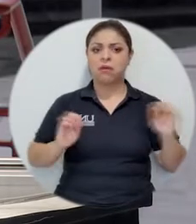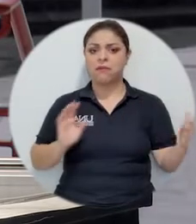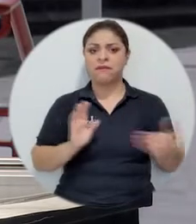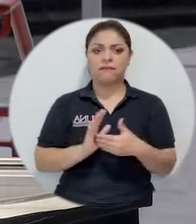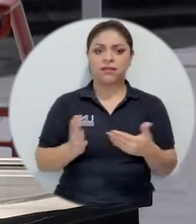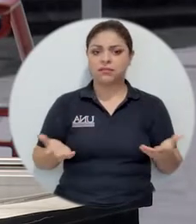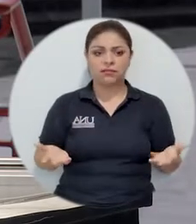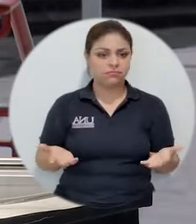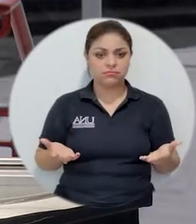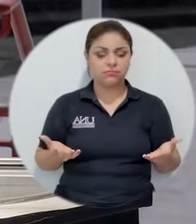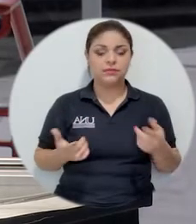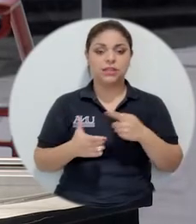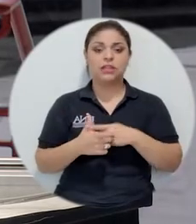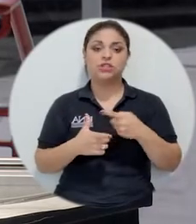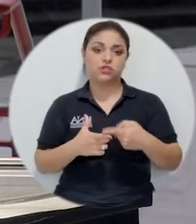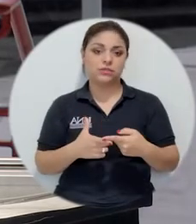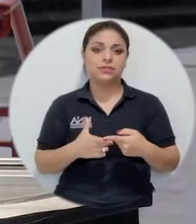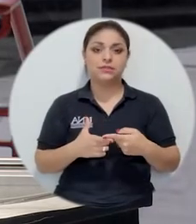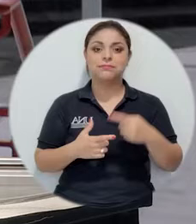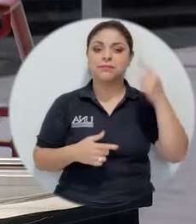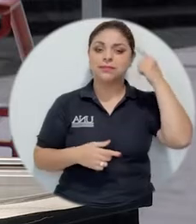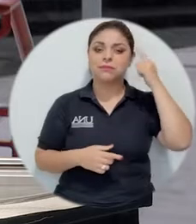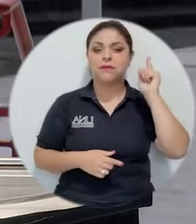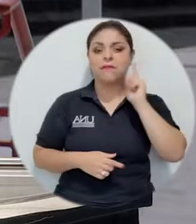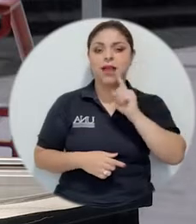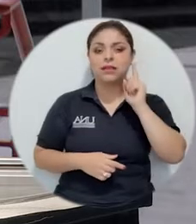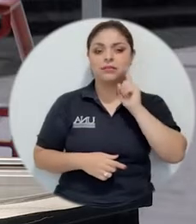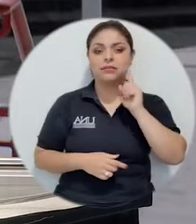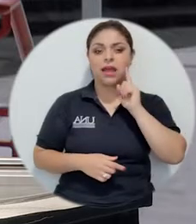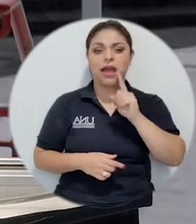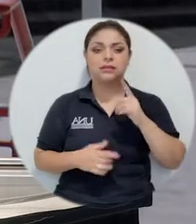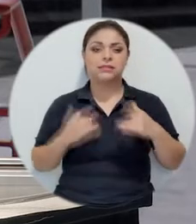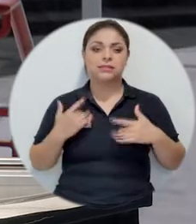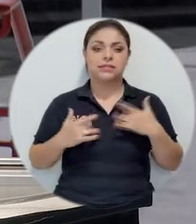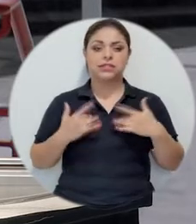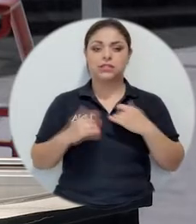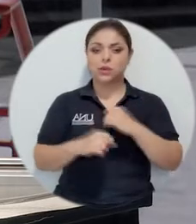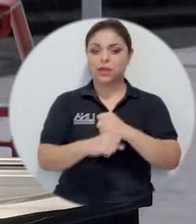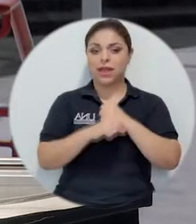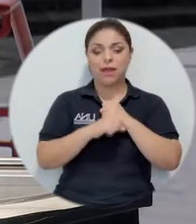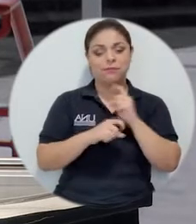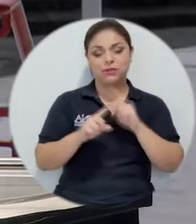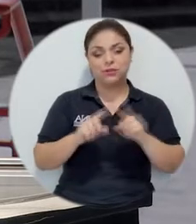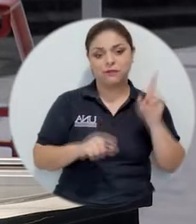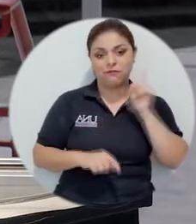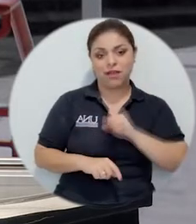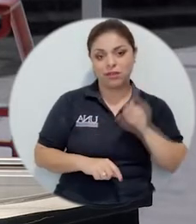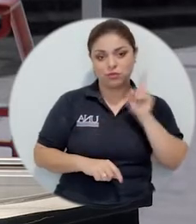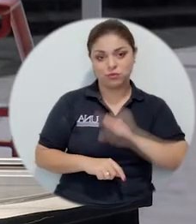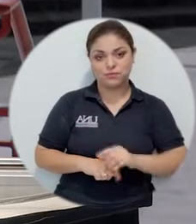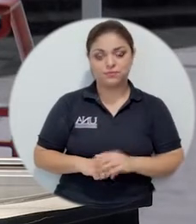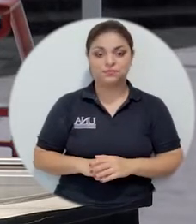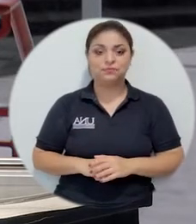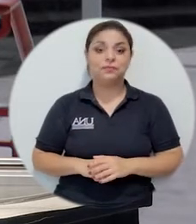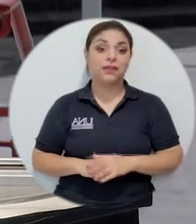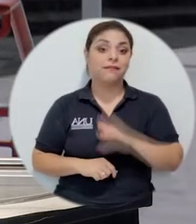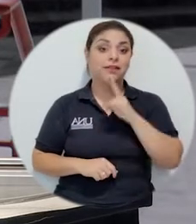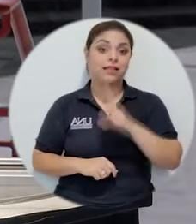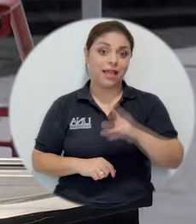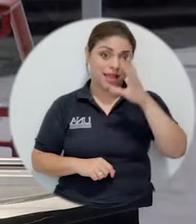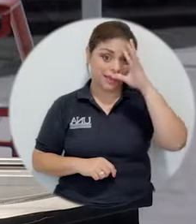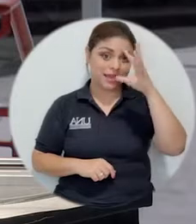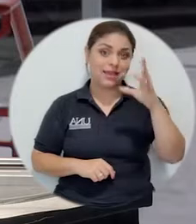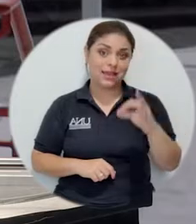Entonces vivimos, siempre lo he dicho, bajo una falsa sensación de seguridad. Sí. Y creemos